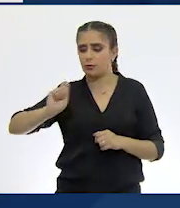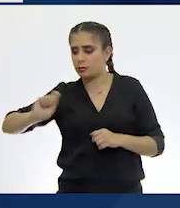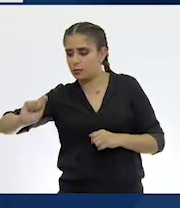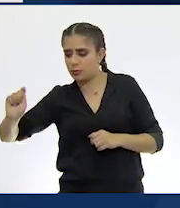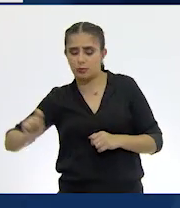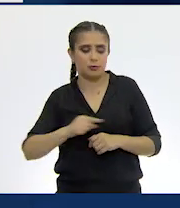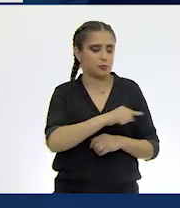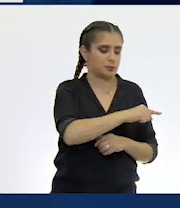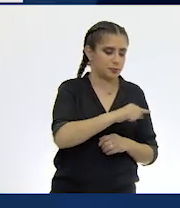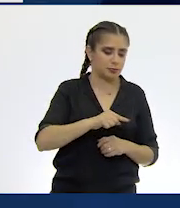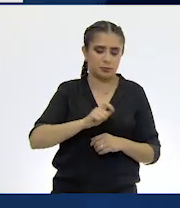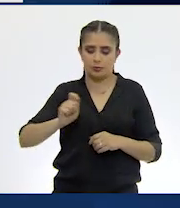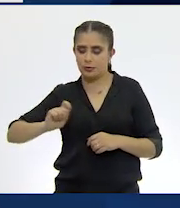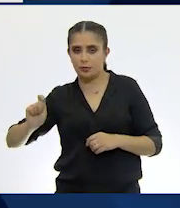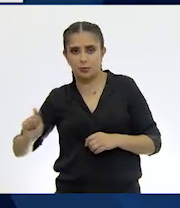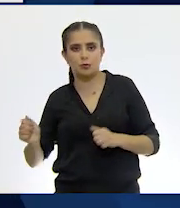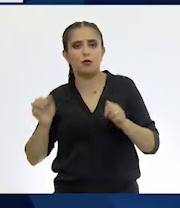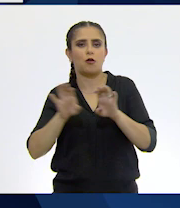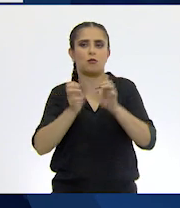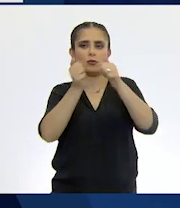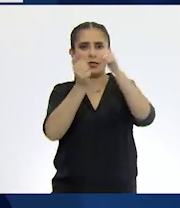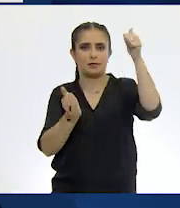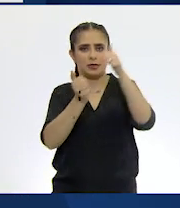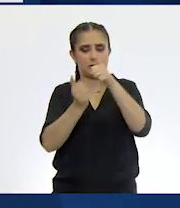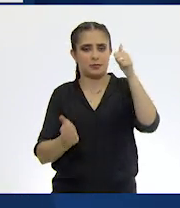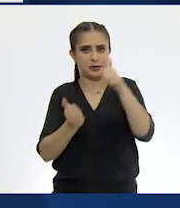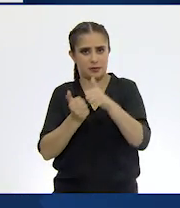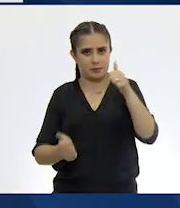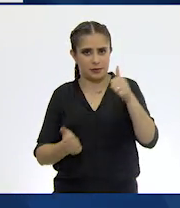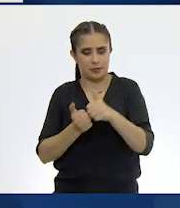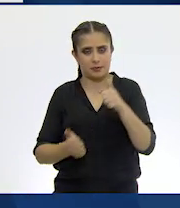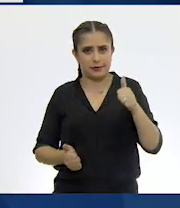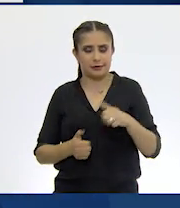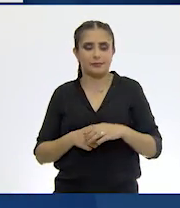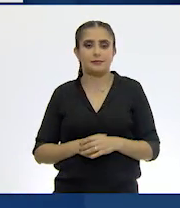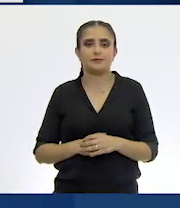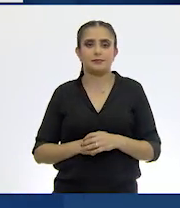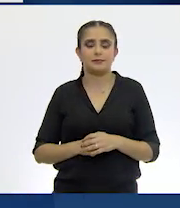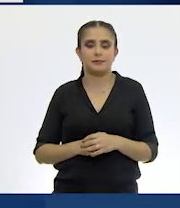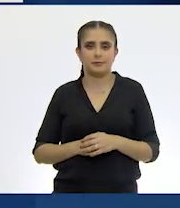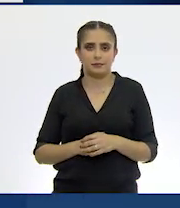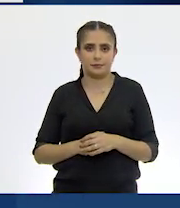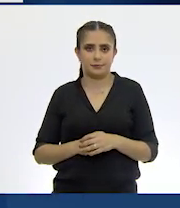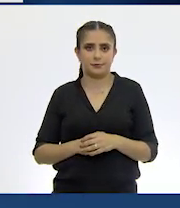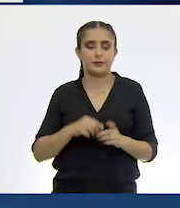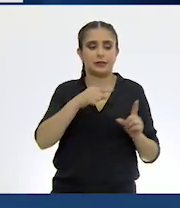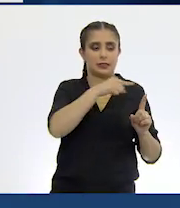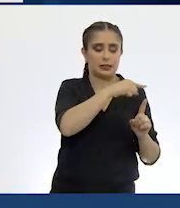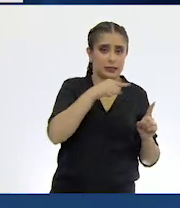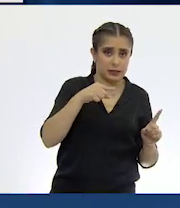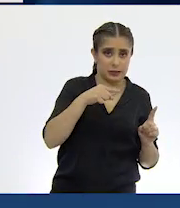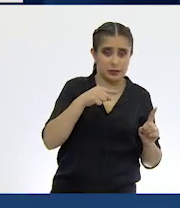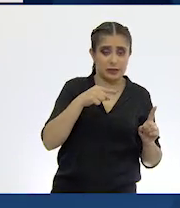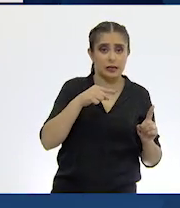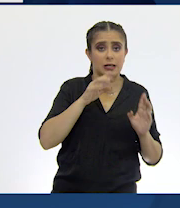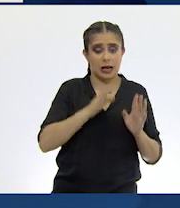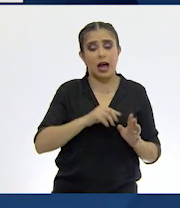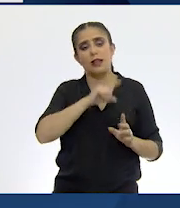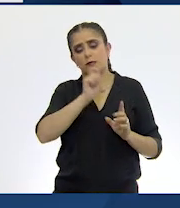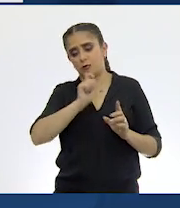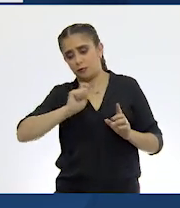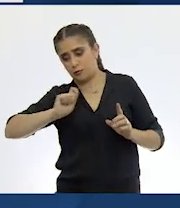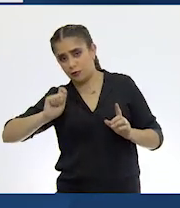discurso principal. En este caso, la frase o palabras introducidas se colocan entre un guión largo de apertura y otro